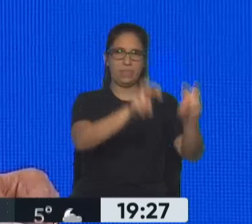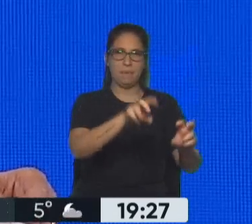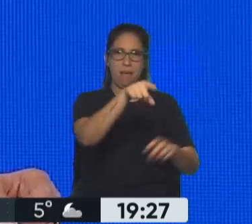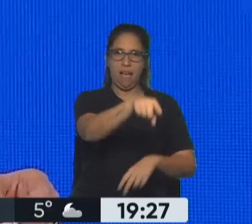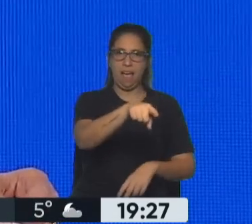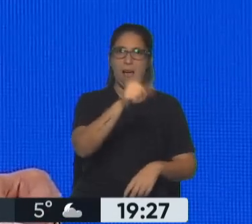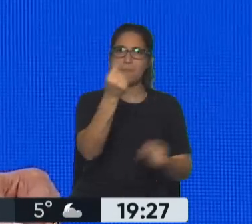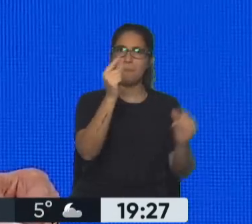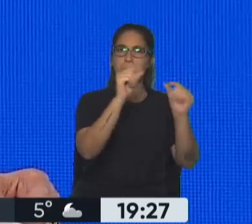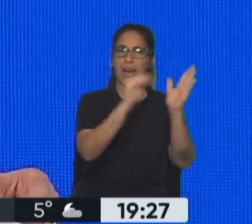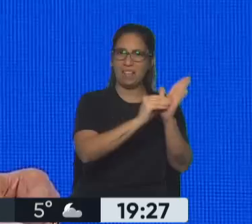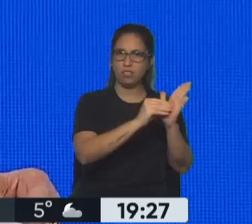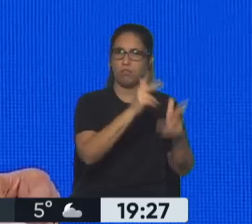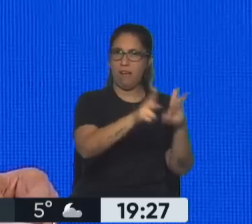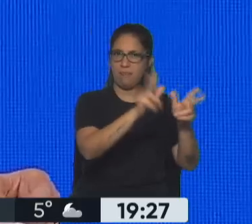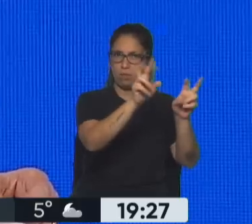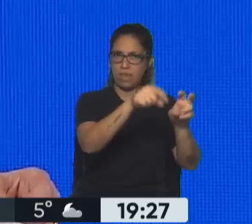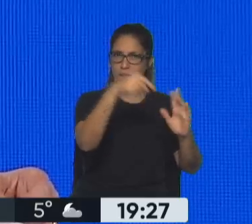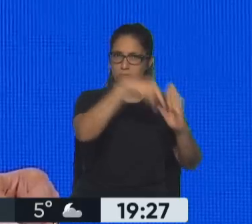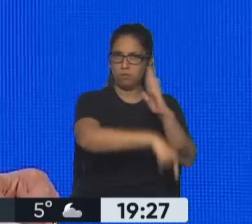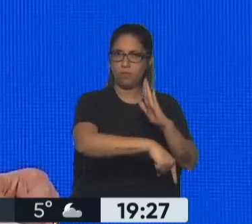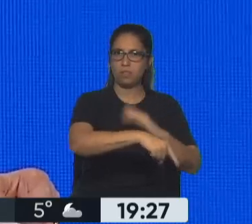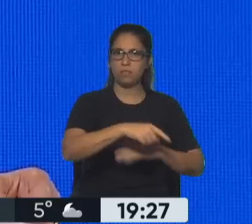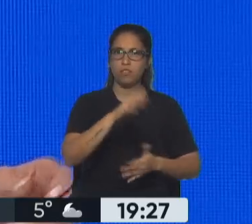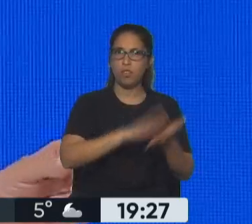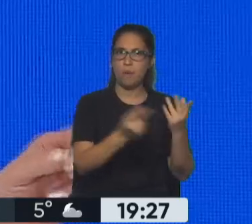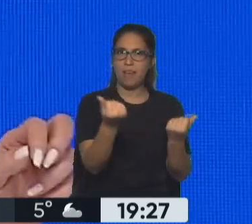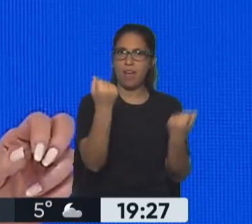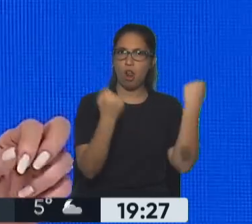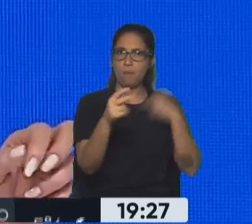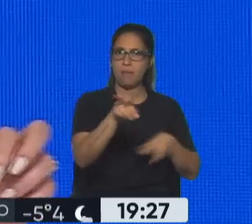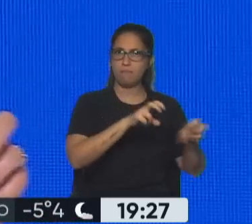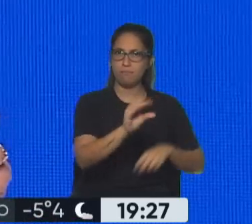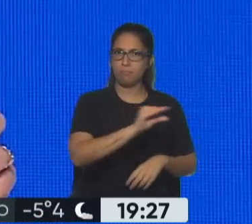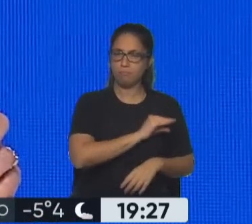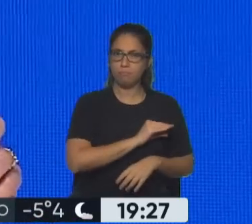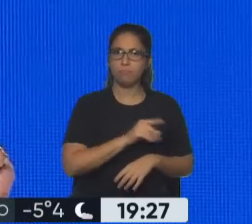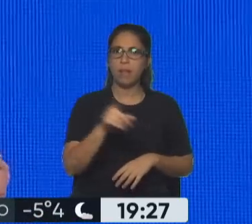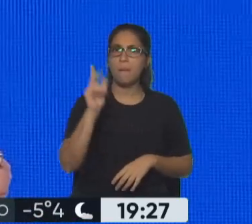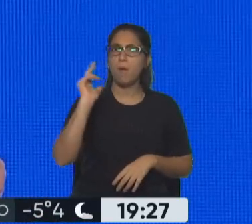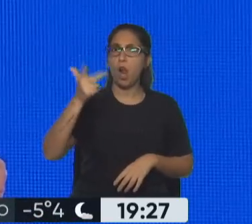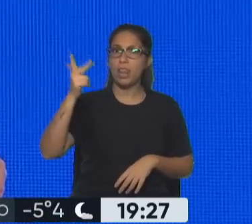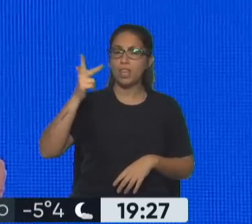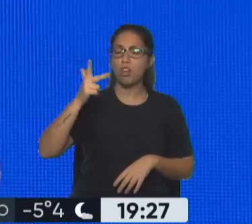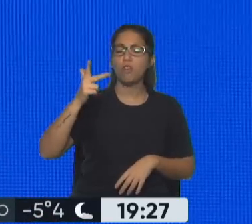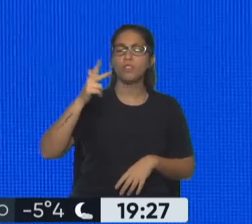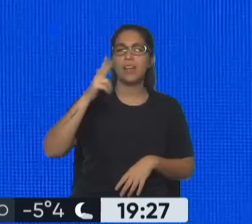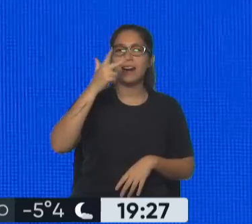de precios y concentración económica. Molinos Río de la